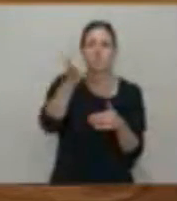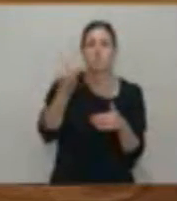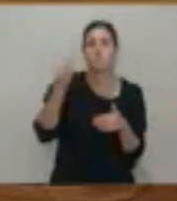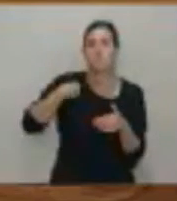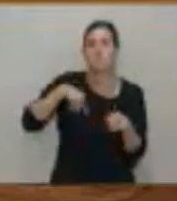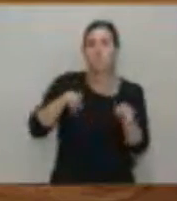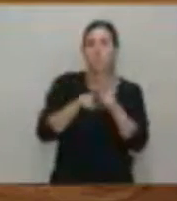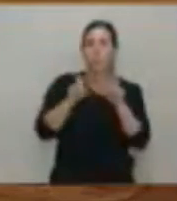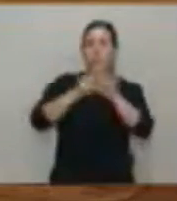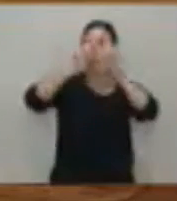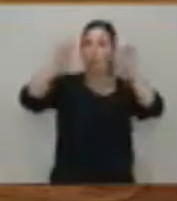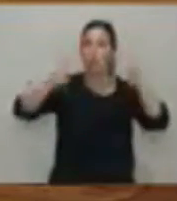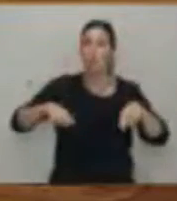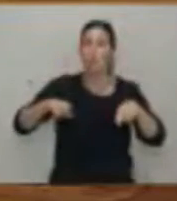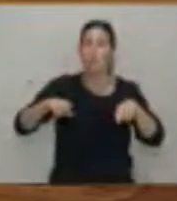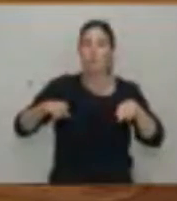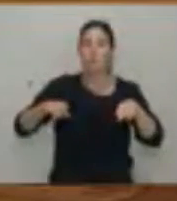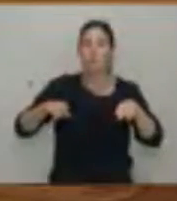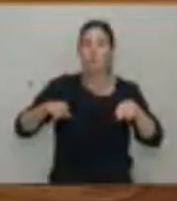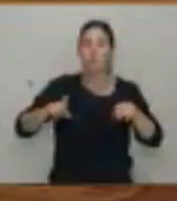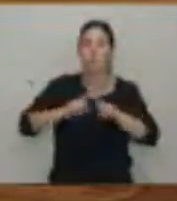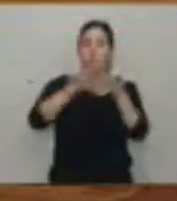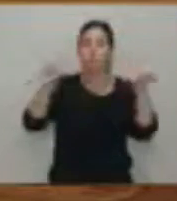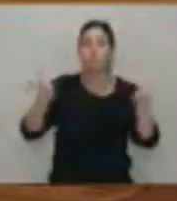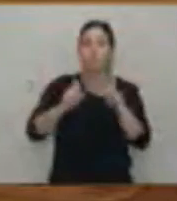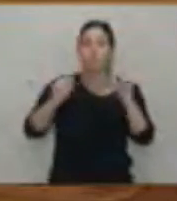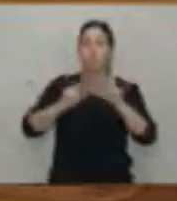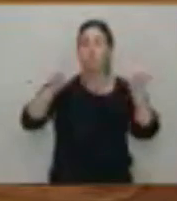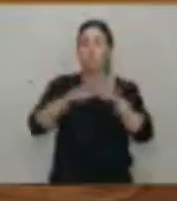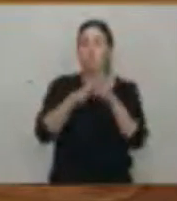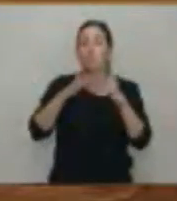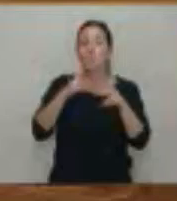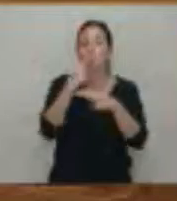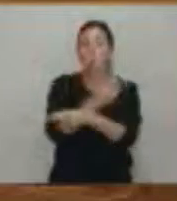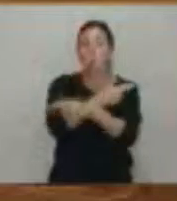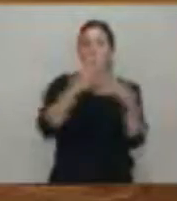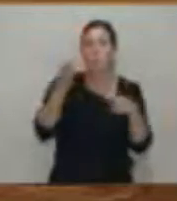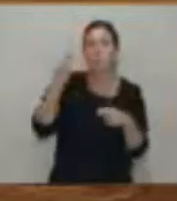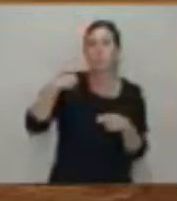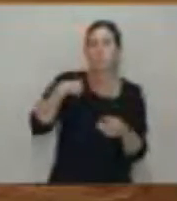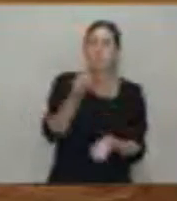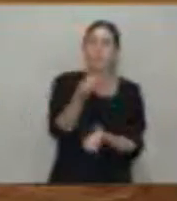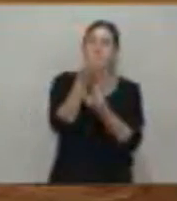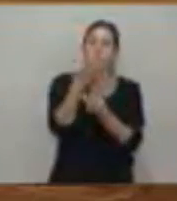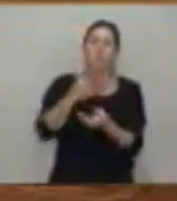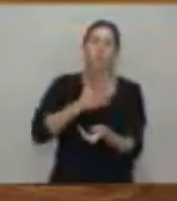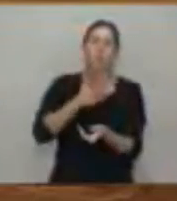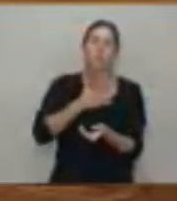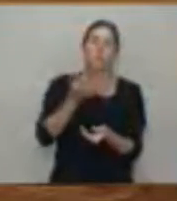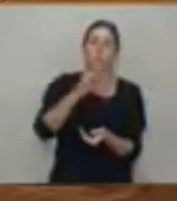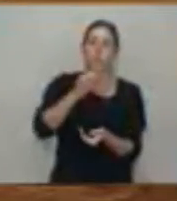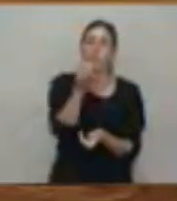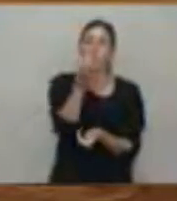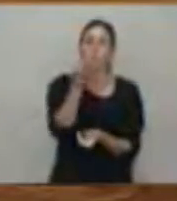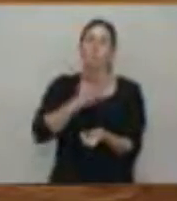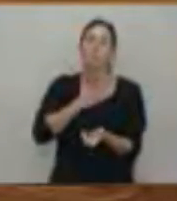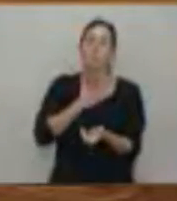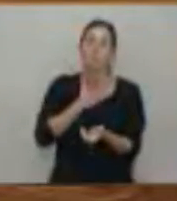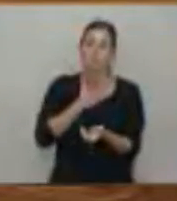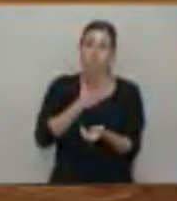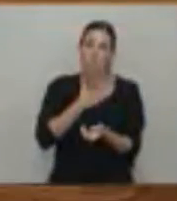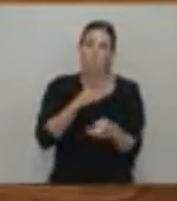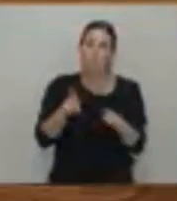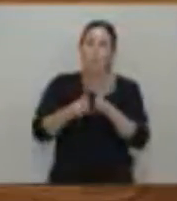su nómina o la mía, que colgar su declaración de bienes o mi declaración de bienes, la actualización de